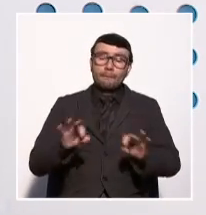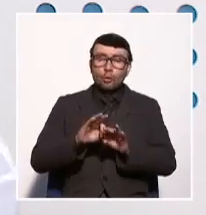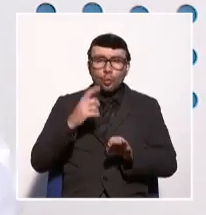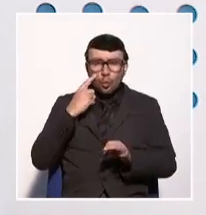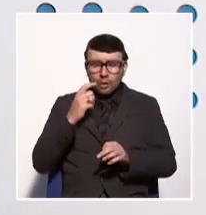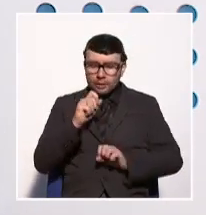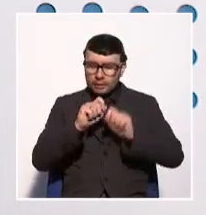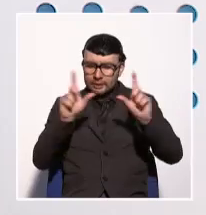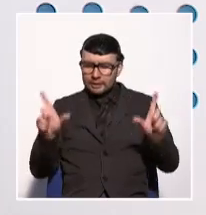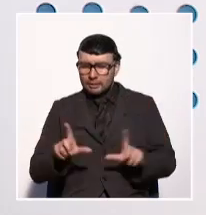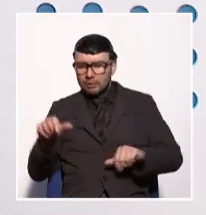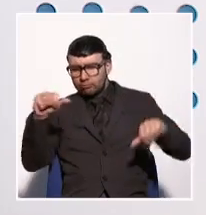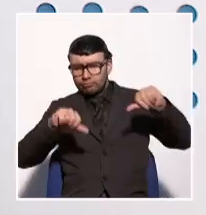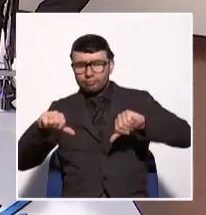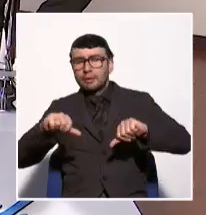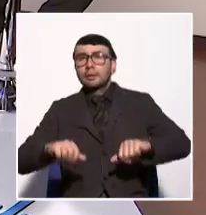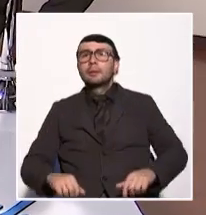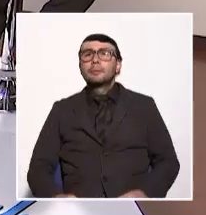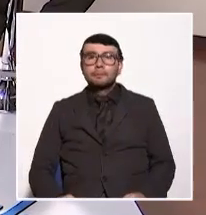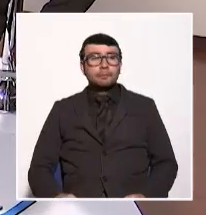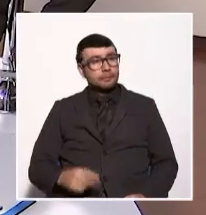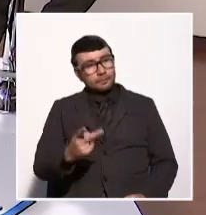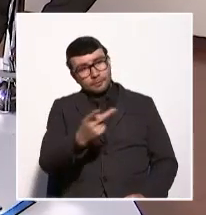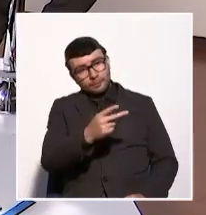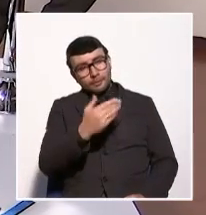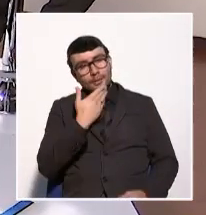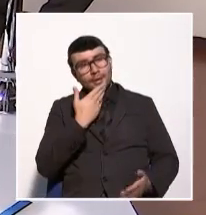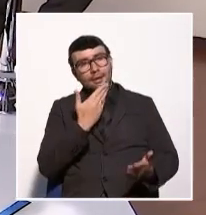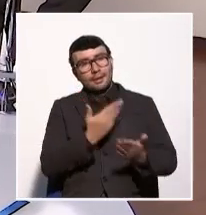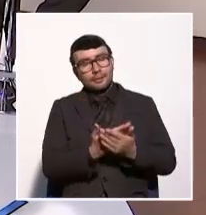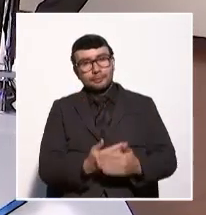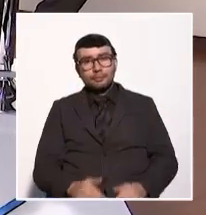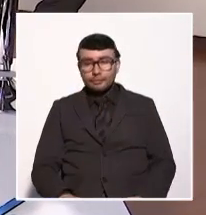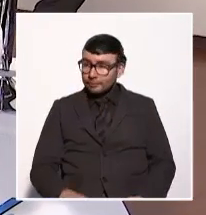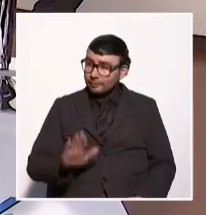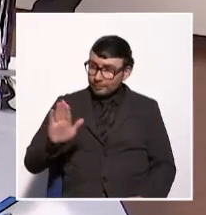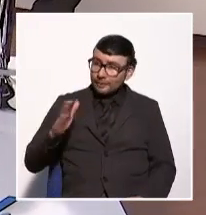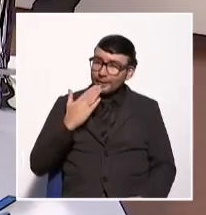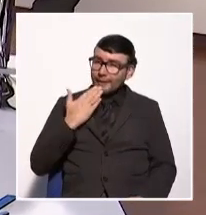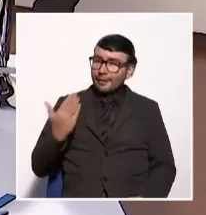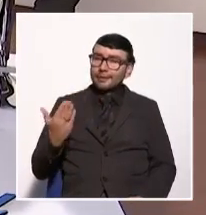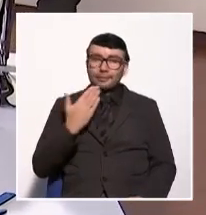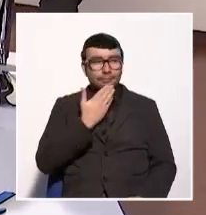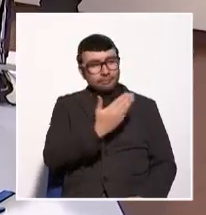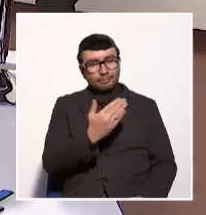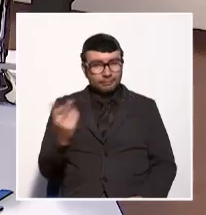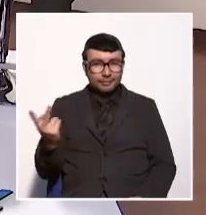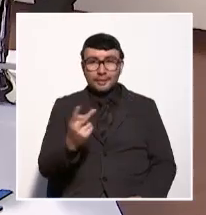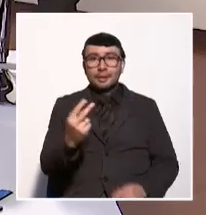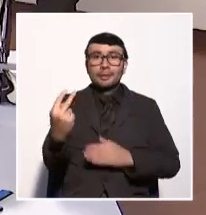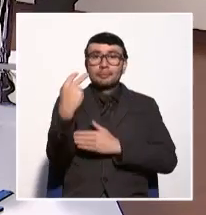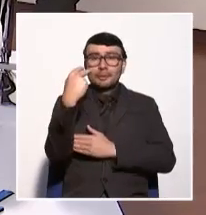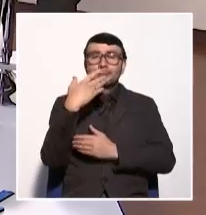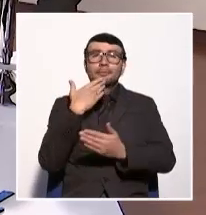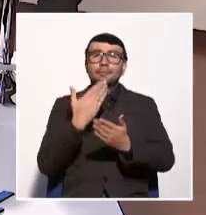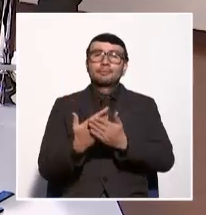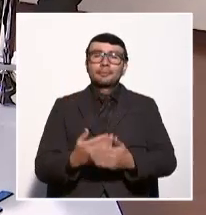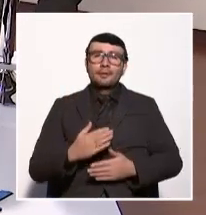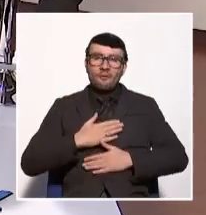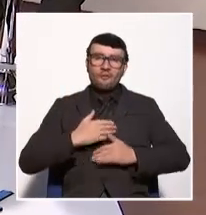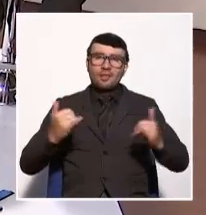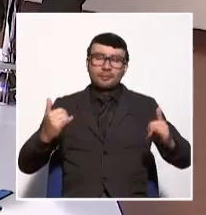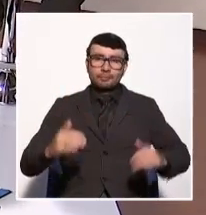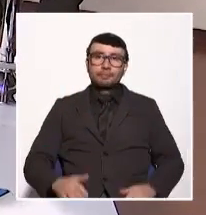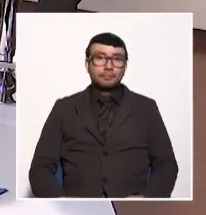exámenes de laboratorio doctor germán ruiz muchas gracias muchas gracias de animan muchas gracias el doctor enrique al público muchas gran felicidad gracias